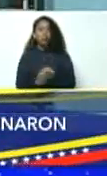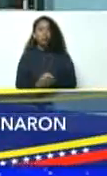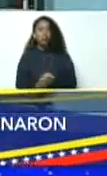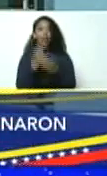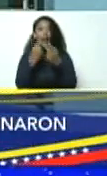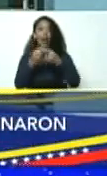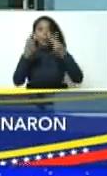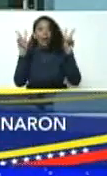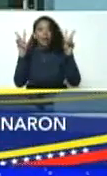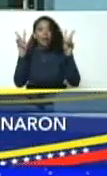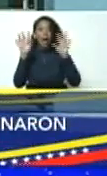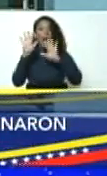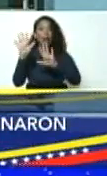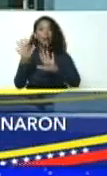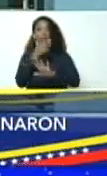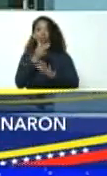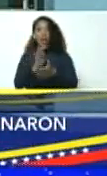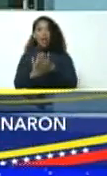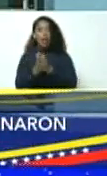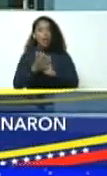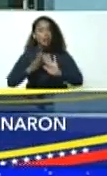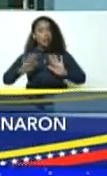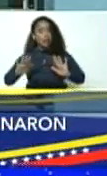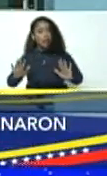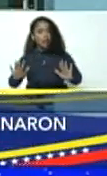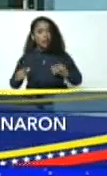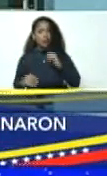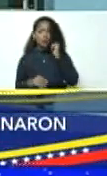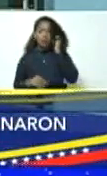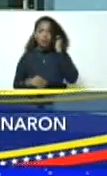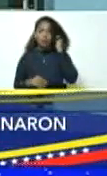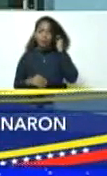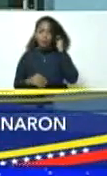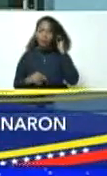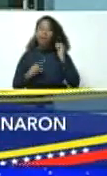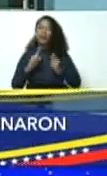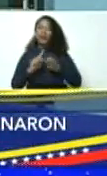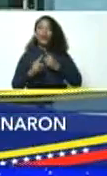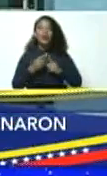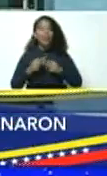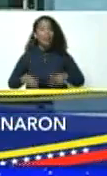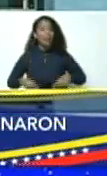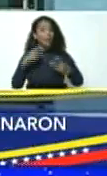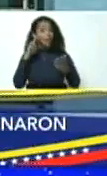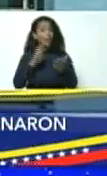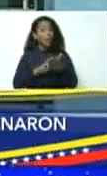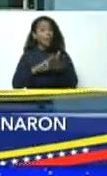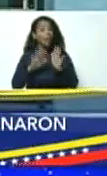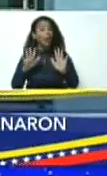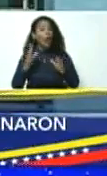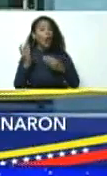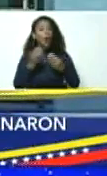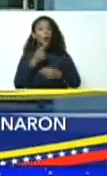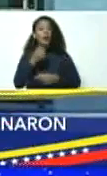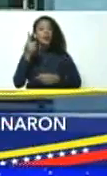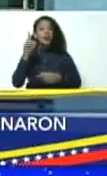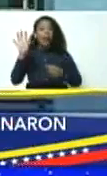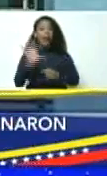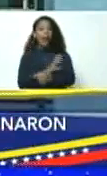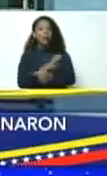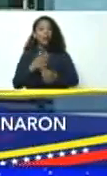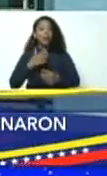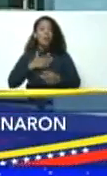paz. Así de sencillo. Las cosas de la vida, ¿verdad? Como dice la canción, Silita.